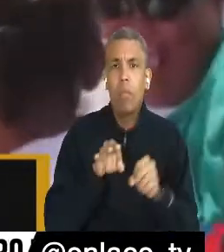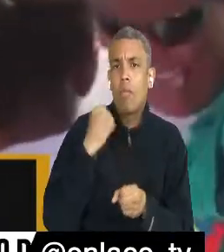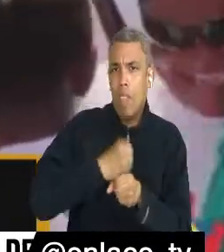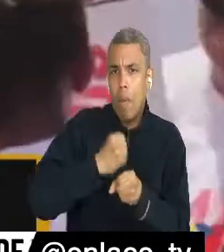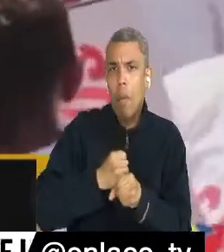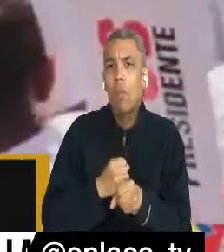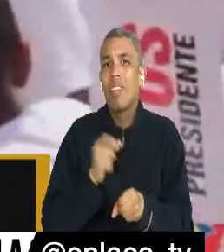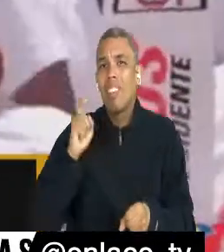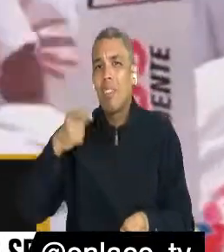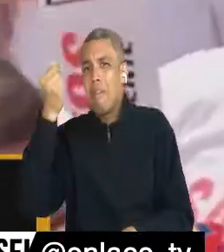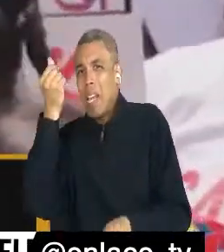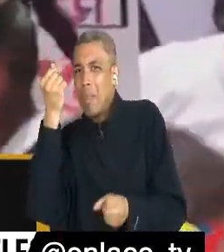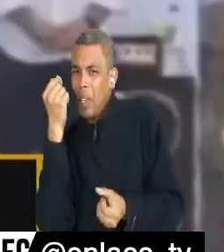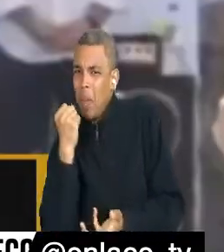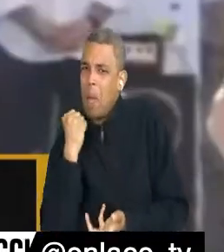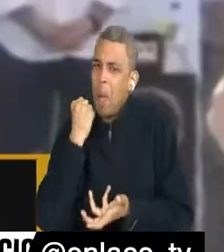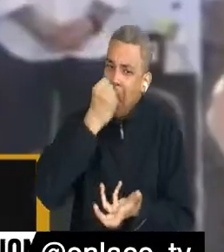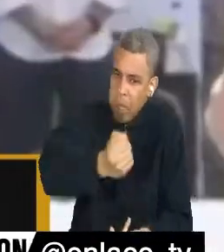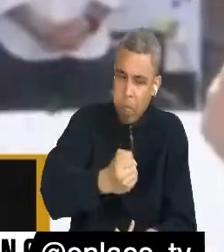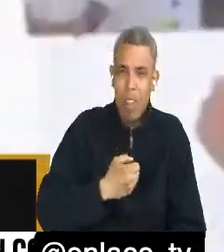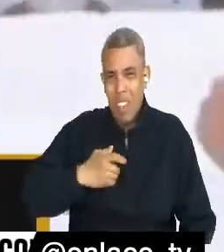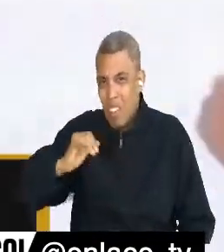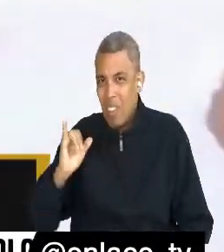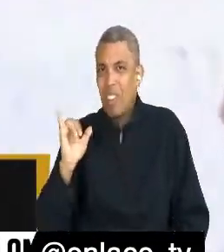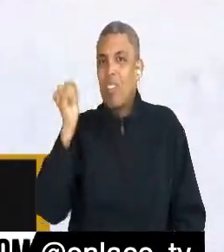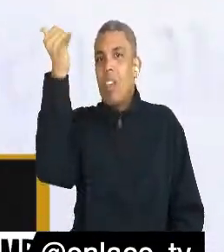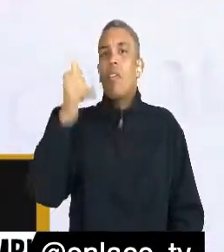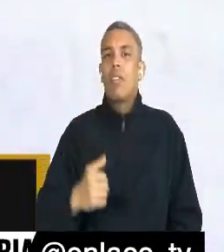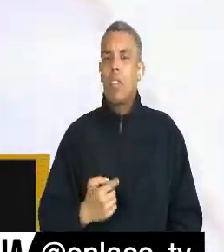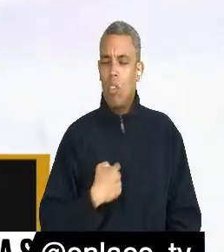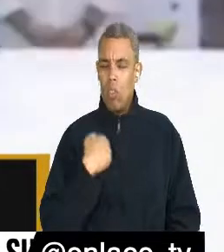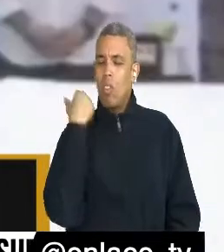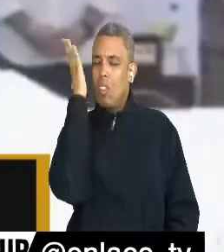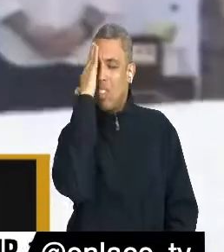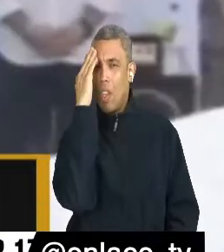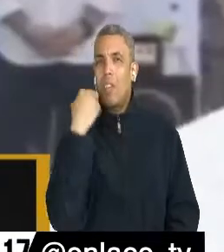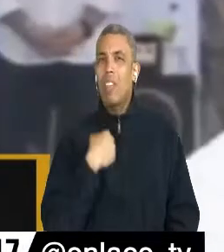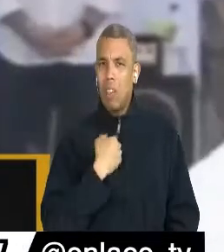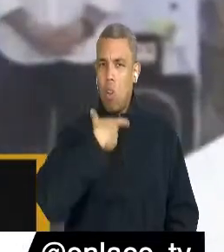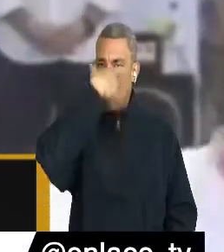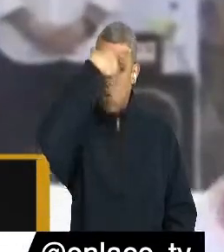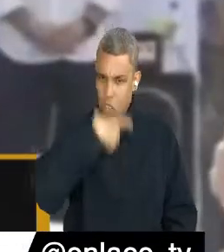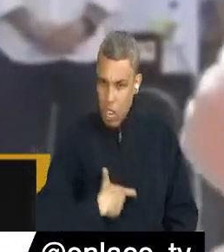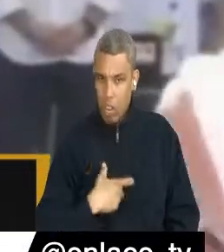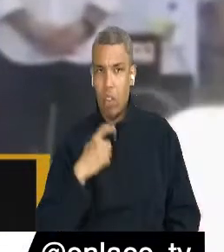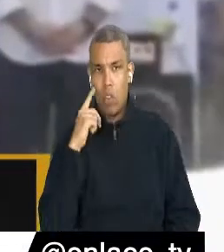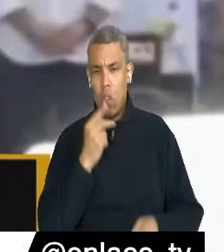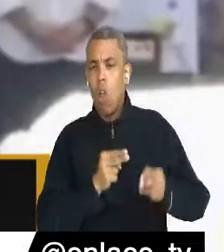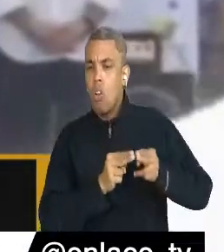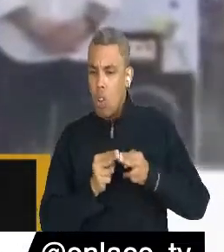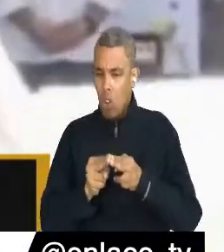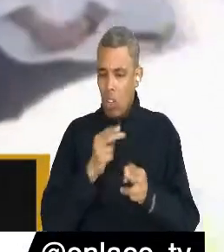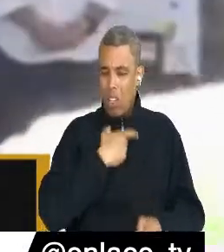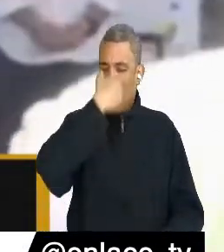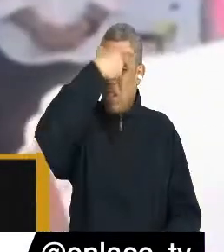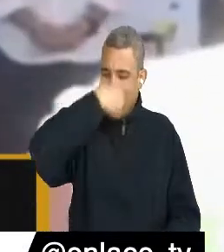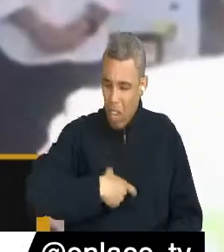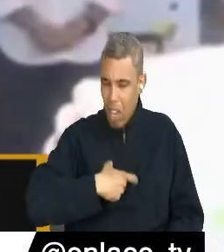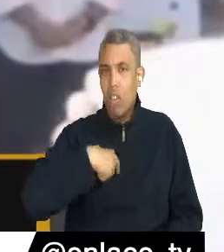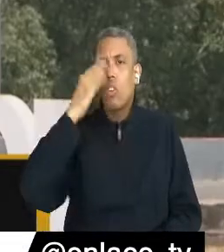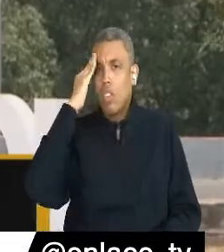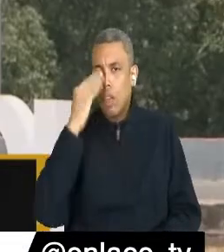inversión y esa inversión se va a hacer. Y ustedes saben que yo soy una persona de palabra, que cuando digo que algo se hace,